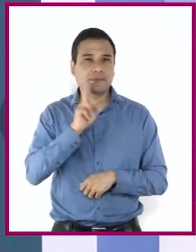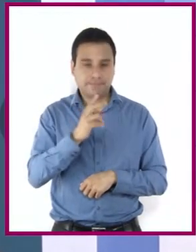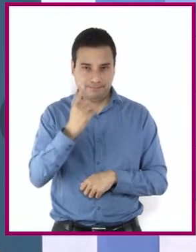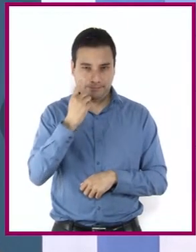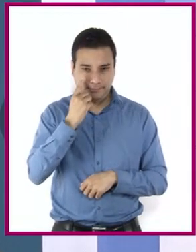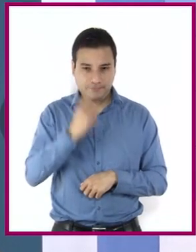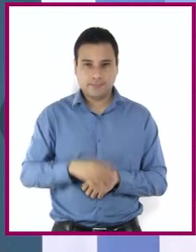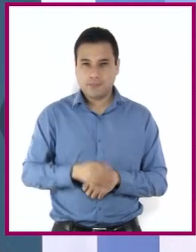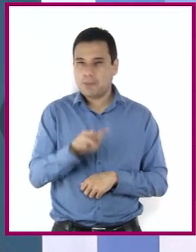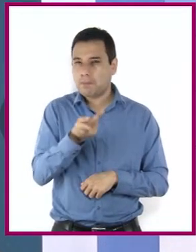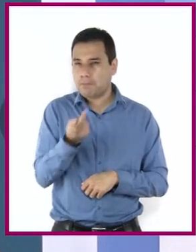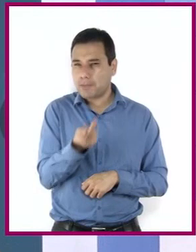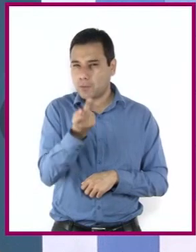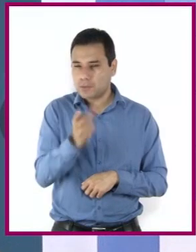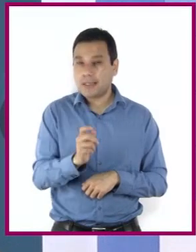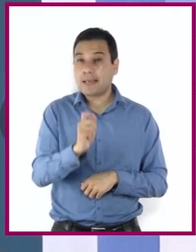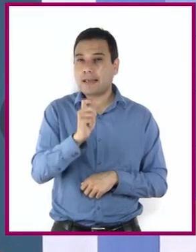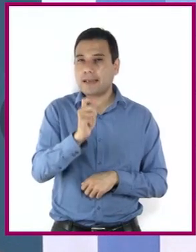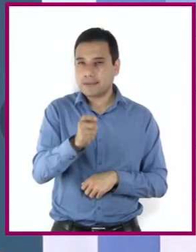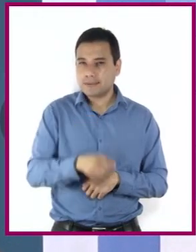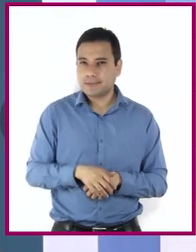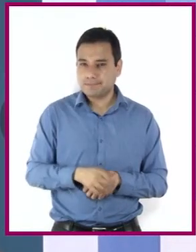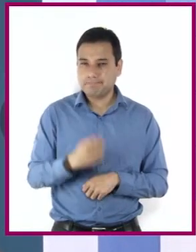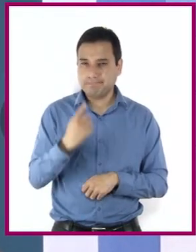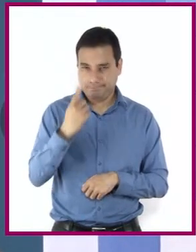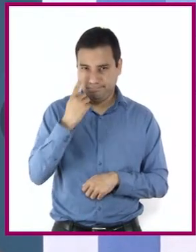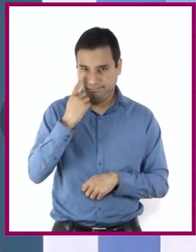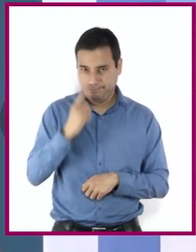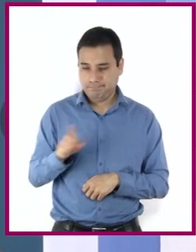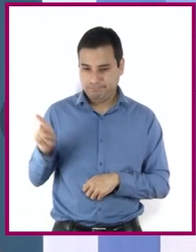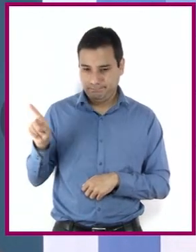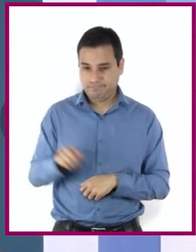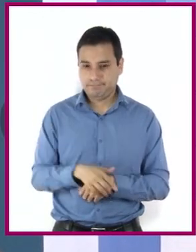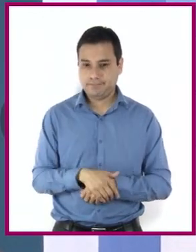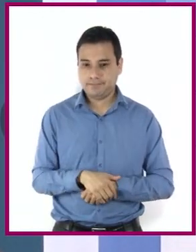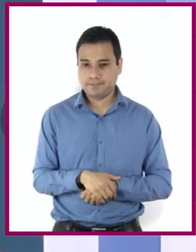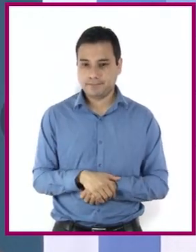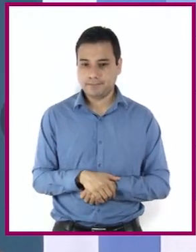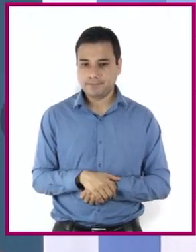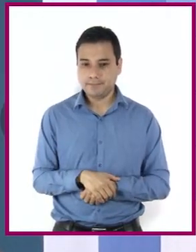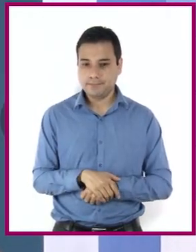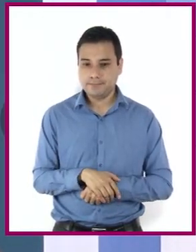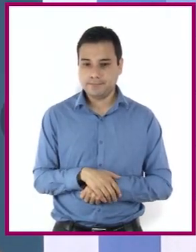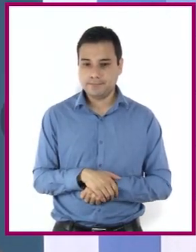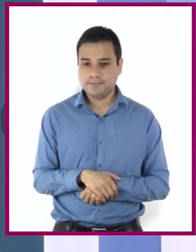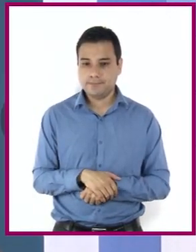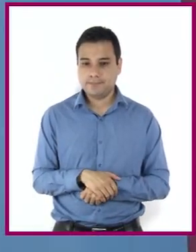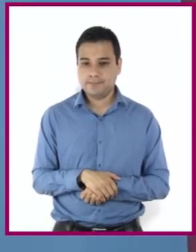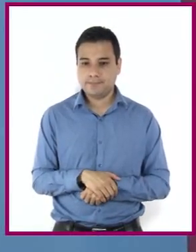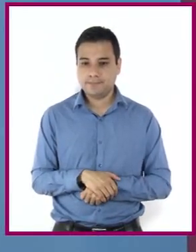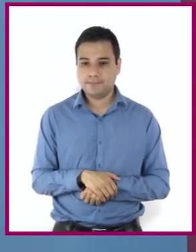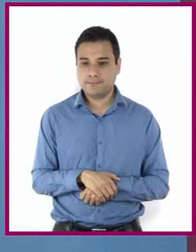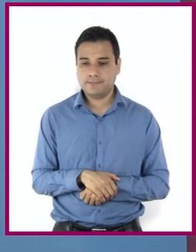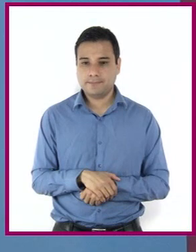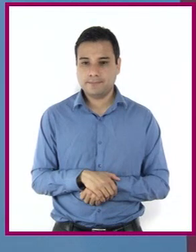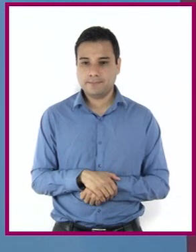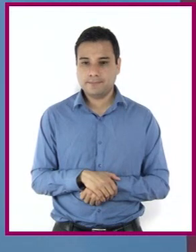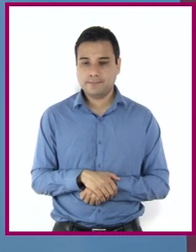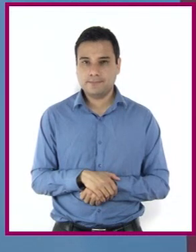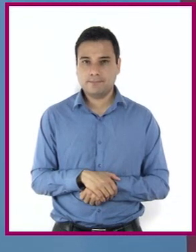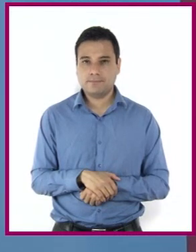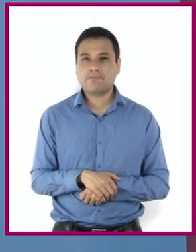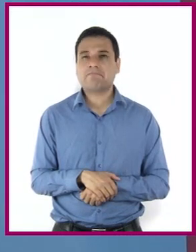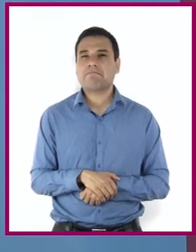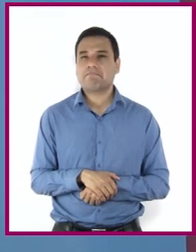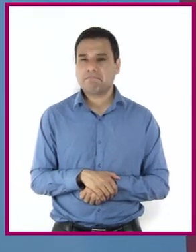así. ¿Qué acontecimiento marcó el fin del Segundo Imperio Mexicano? ¿Dónde y cuándo sucedió?